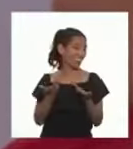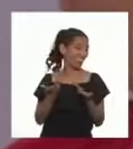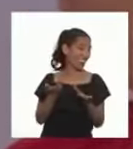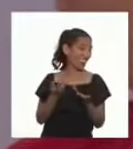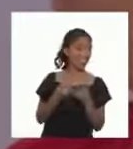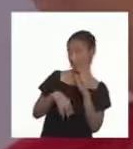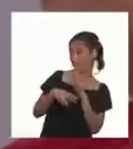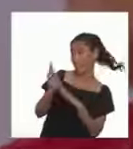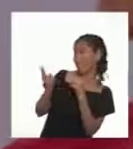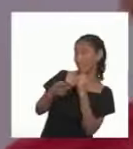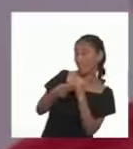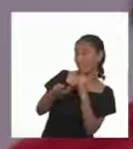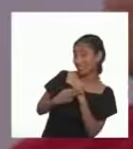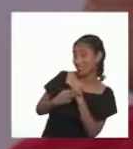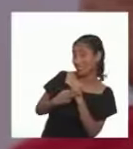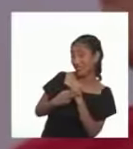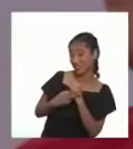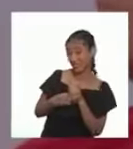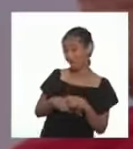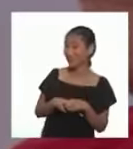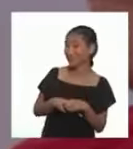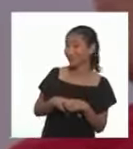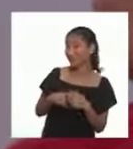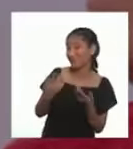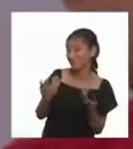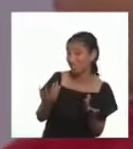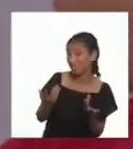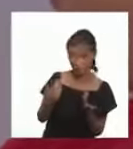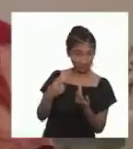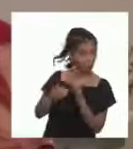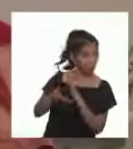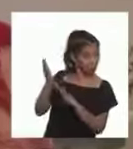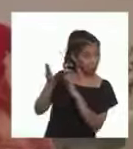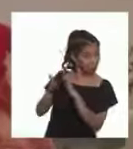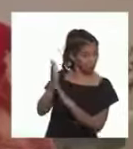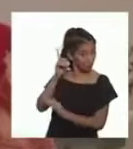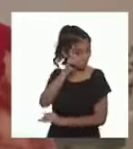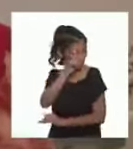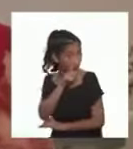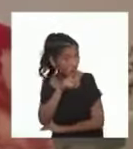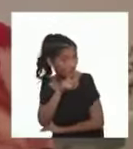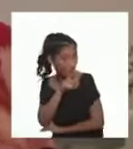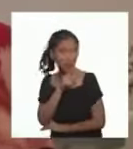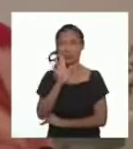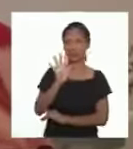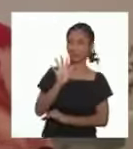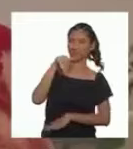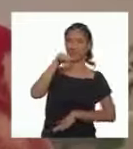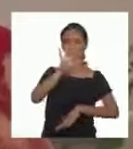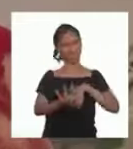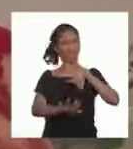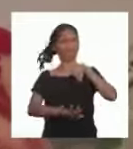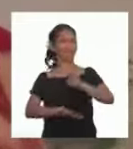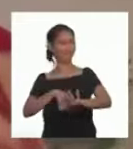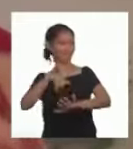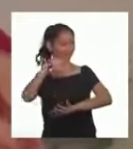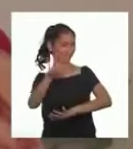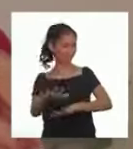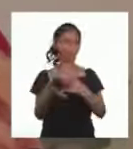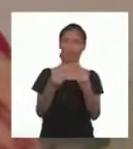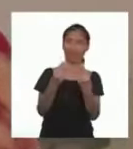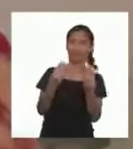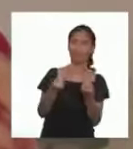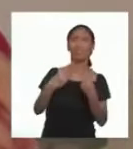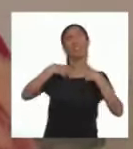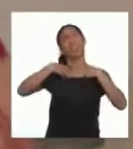¡Eso es más seguro! ¿Y fue difícil llegar hasta allá? Bueno, hay que caminar bastante, Calcetín. Oh.